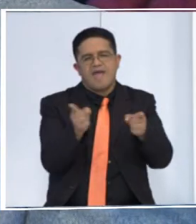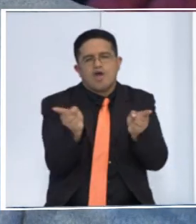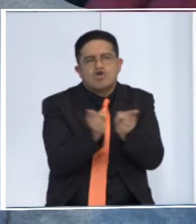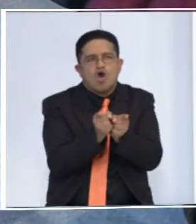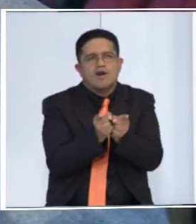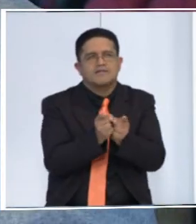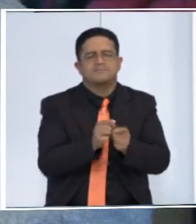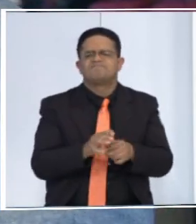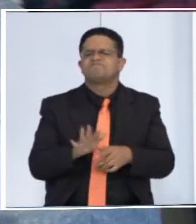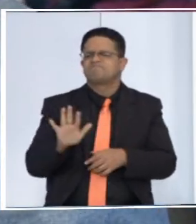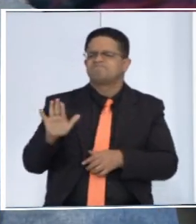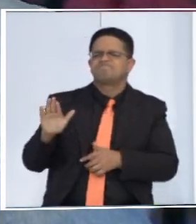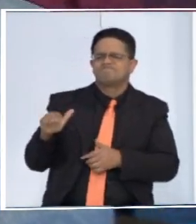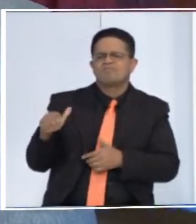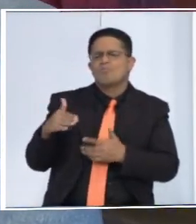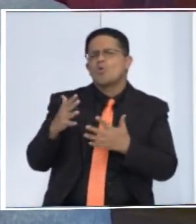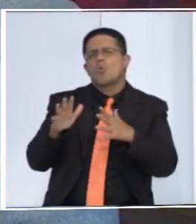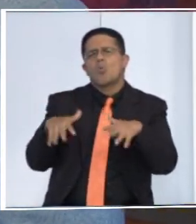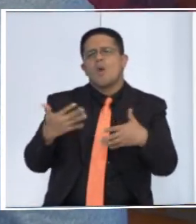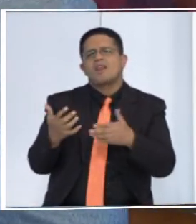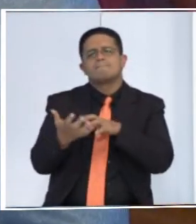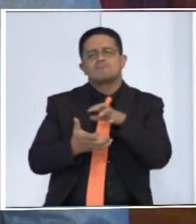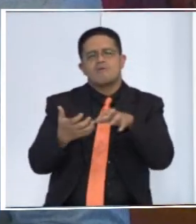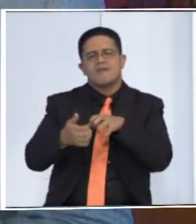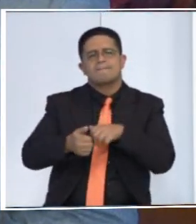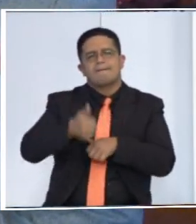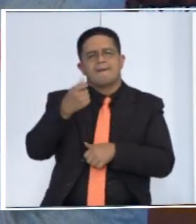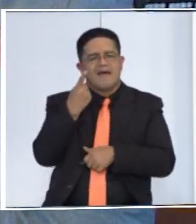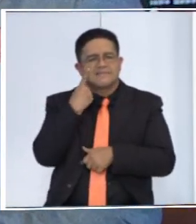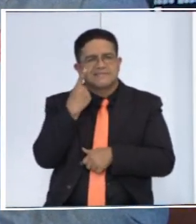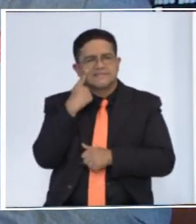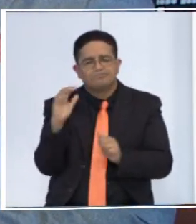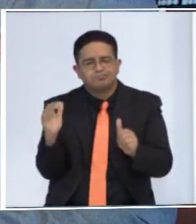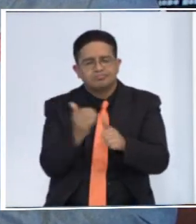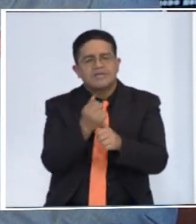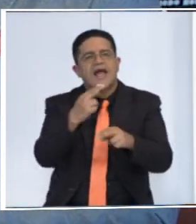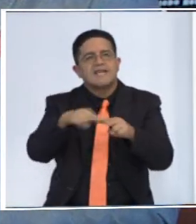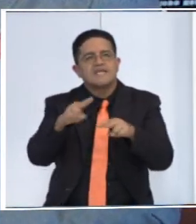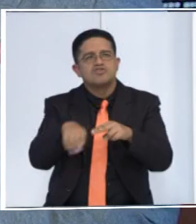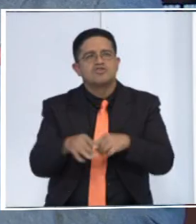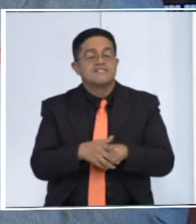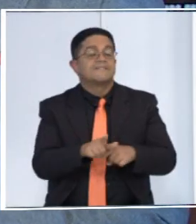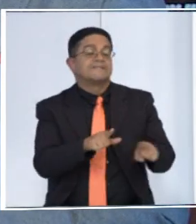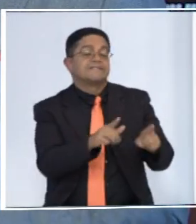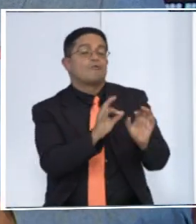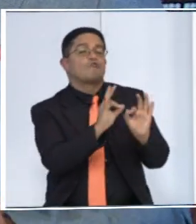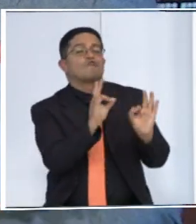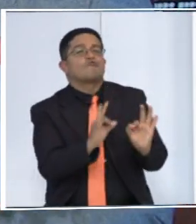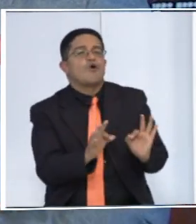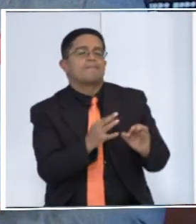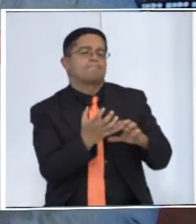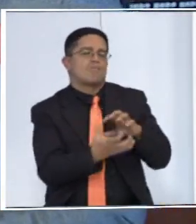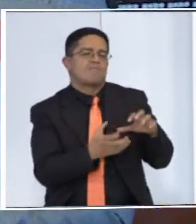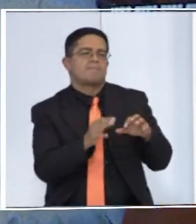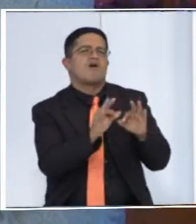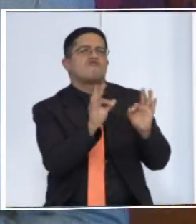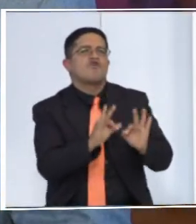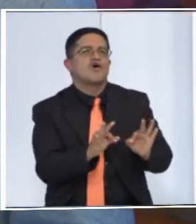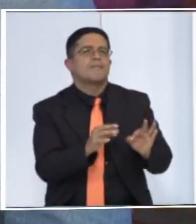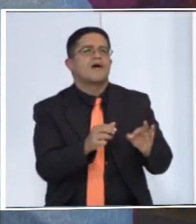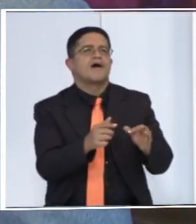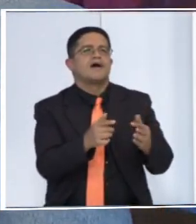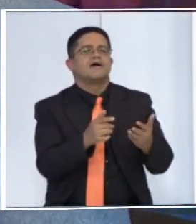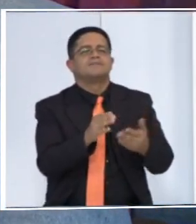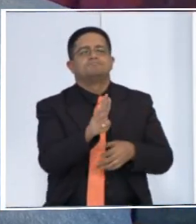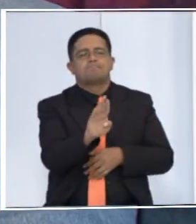Cuáles son digamos los problemas más comunes en los niños las deformidades en el plano frontal lo que es el valgo el